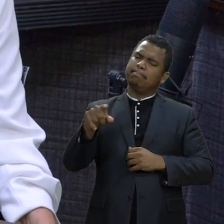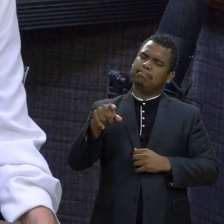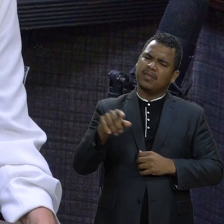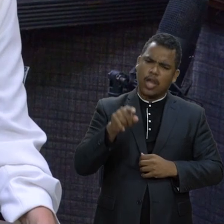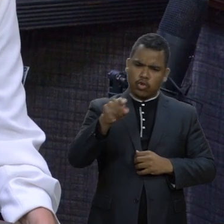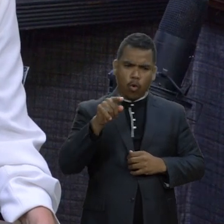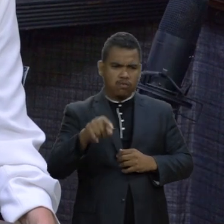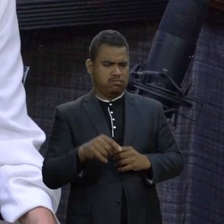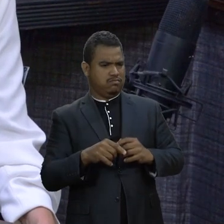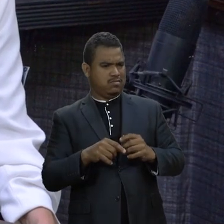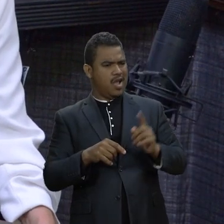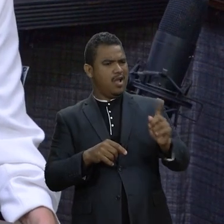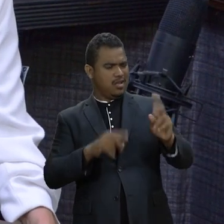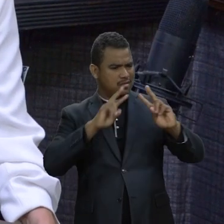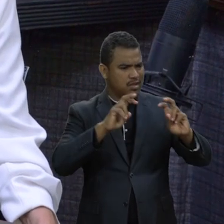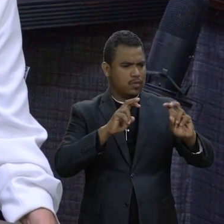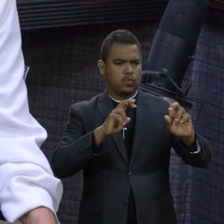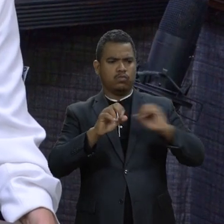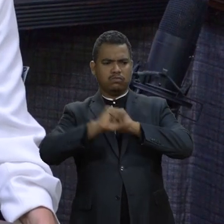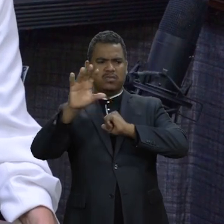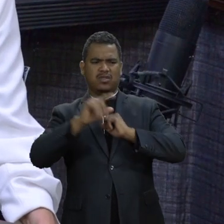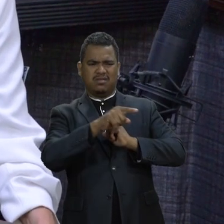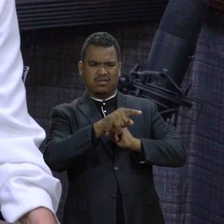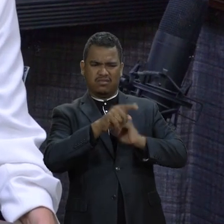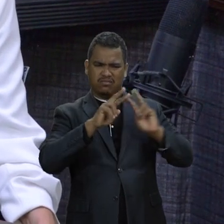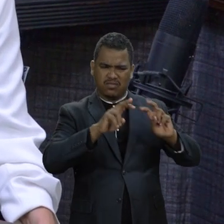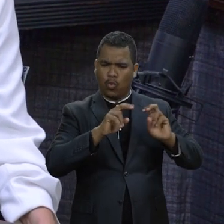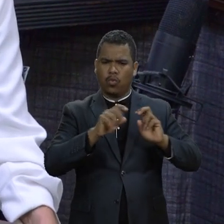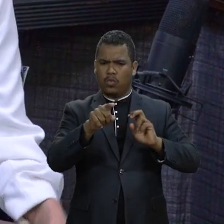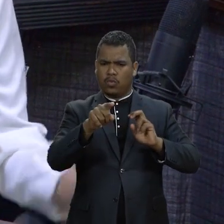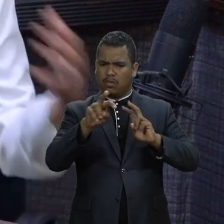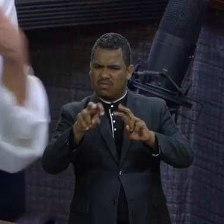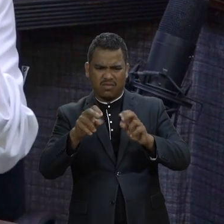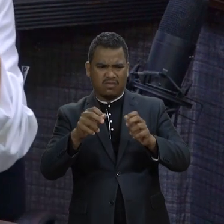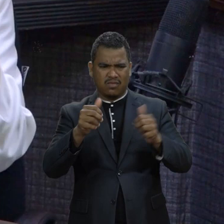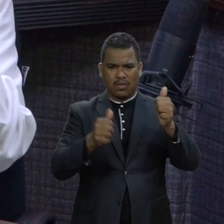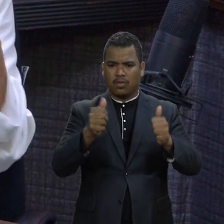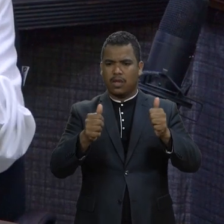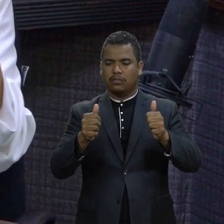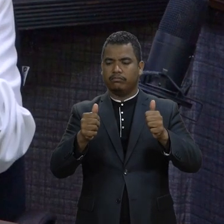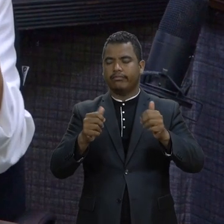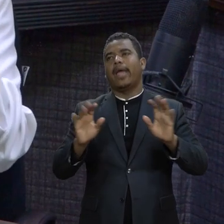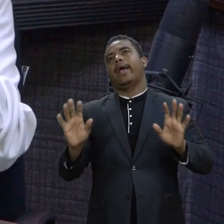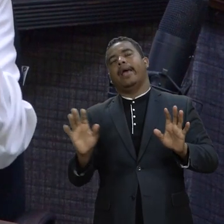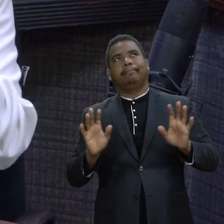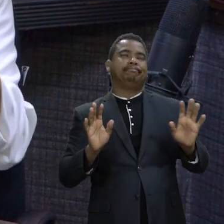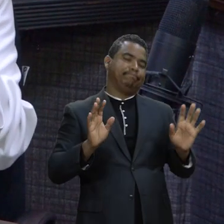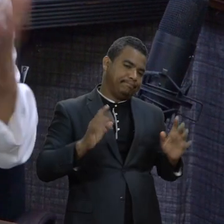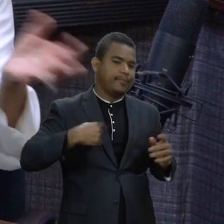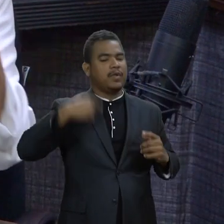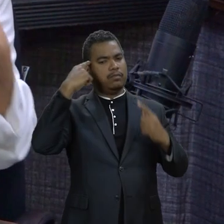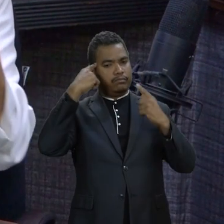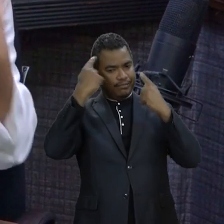pero este no va a tener mucho resultado, porque ya tú sabes cuáles pueden tener resultado o no. Hay esos casos que están muy enmarañados,